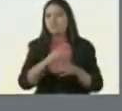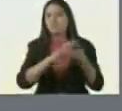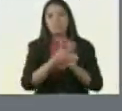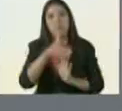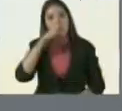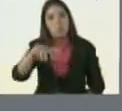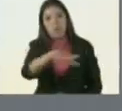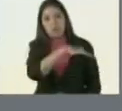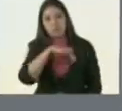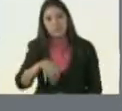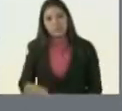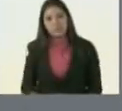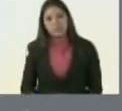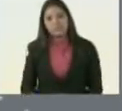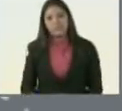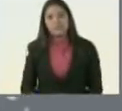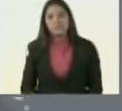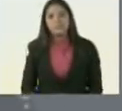pueblo.